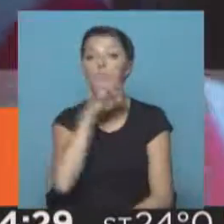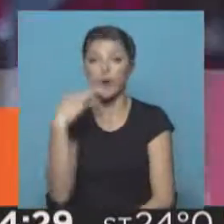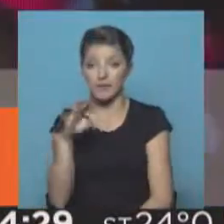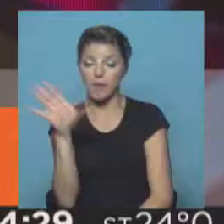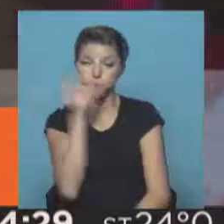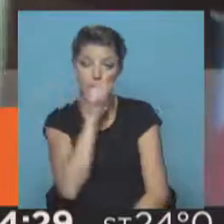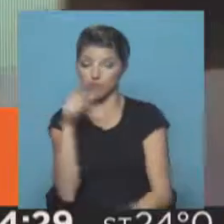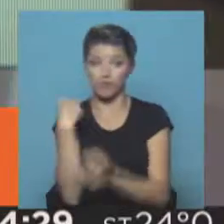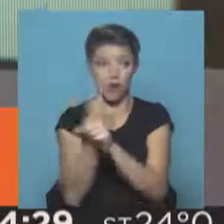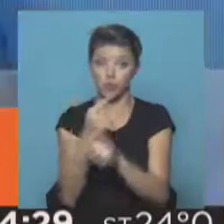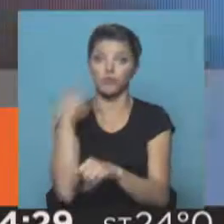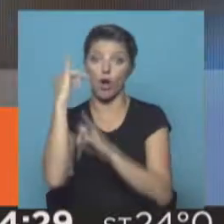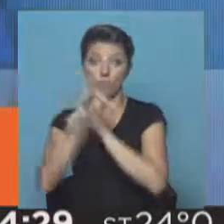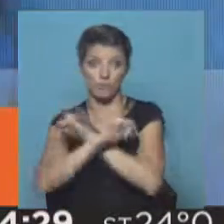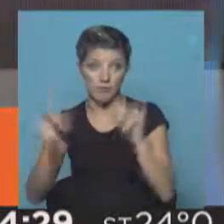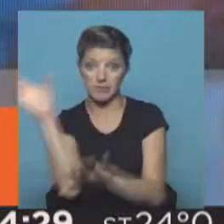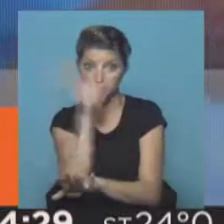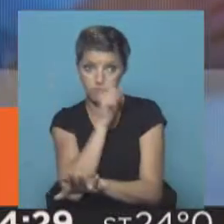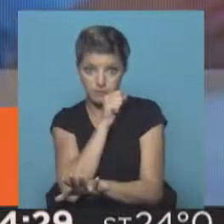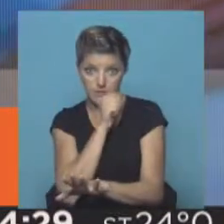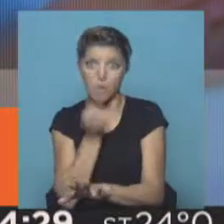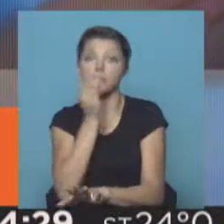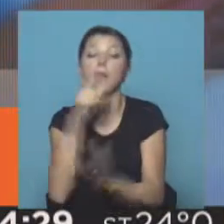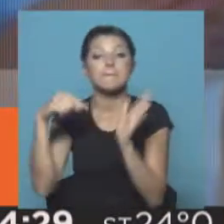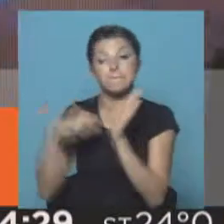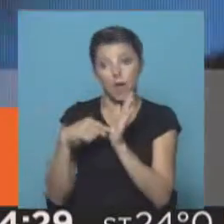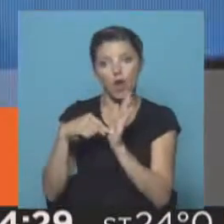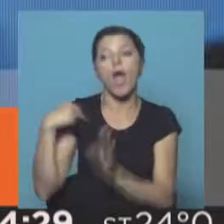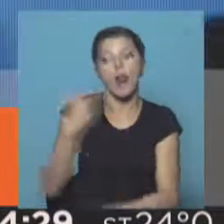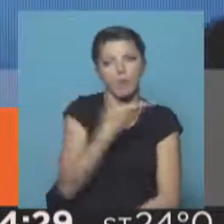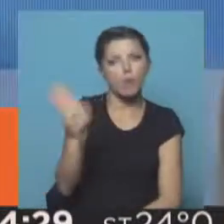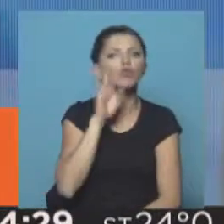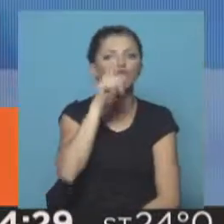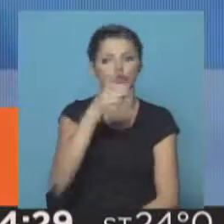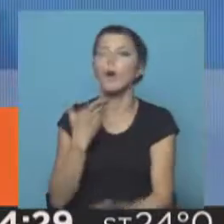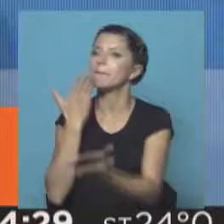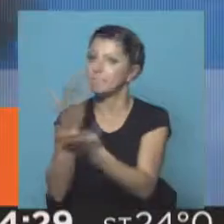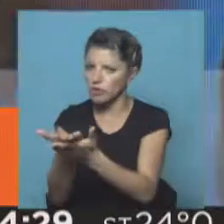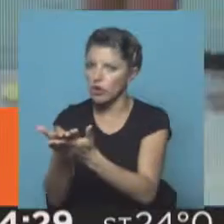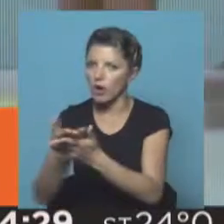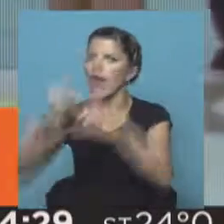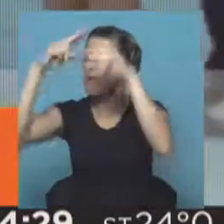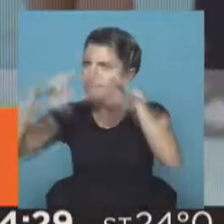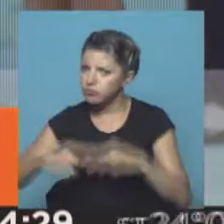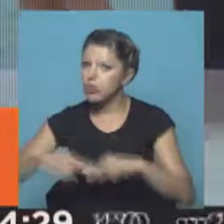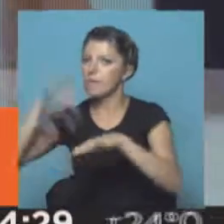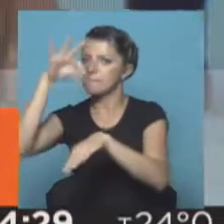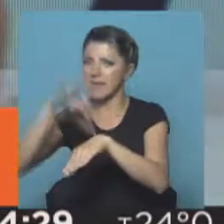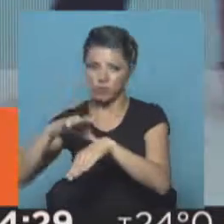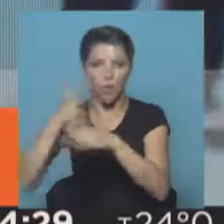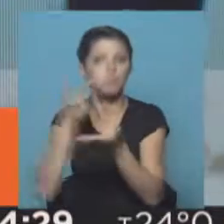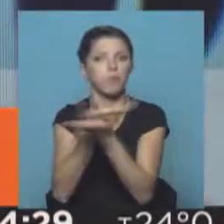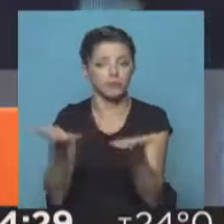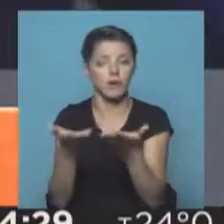de su intimidad, más allá de eso, el pueblo norteamericano le exigió el resumen médico. Por eso, el resumen médico